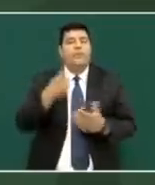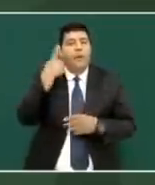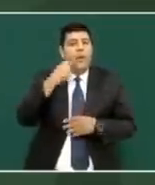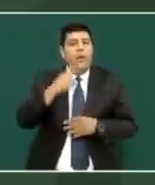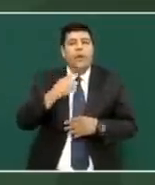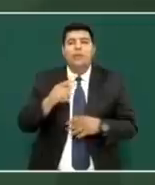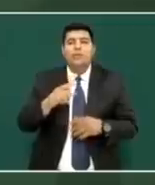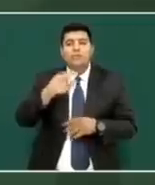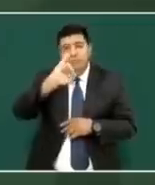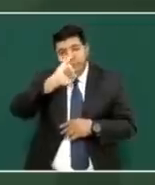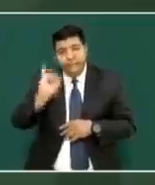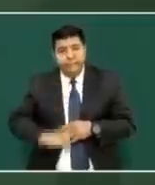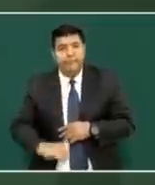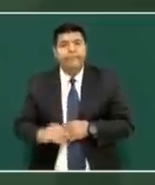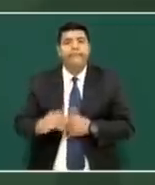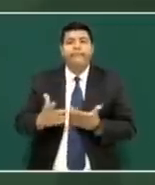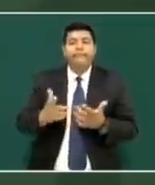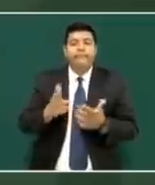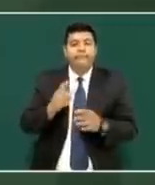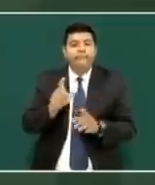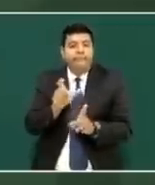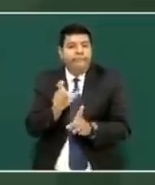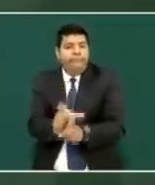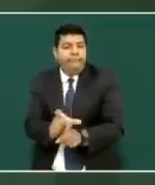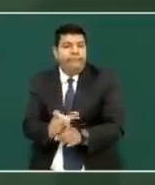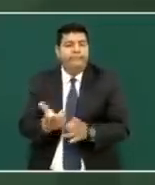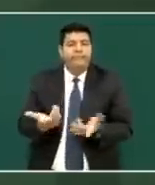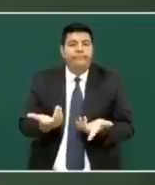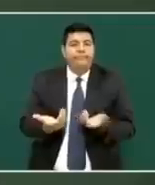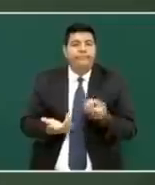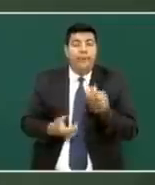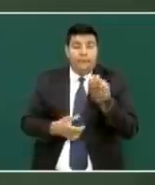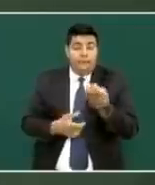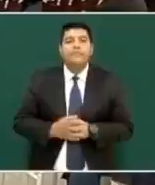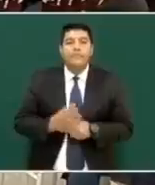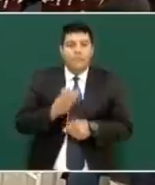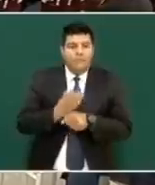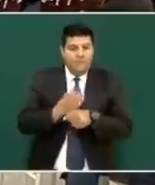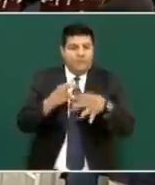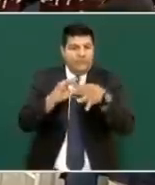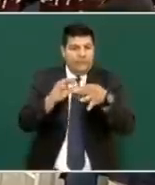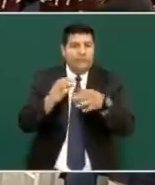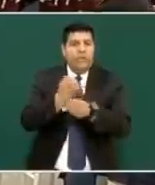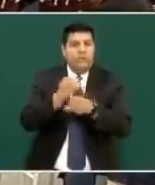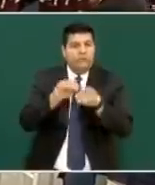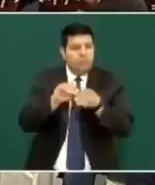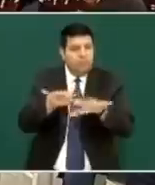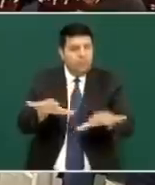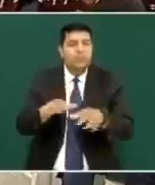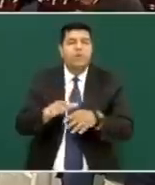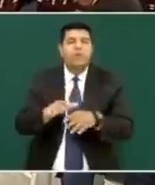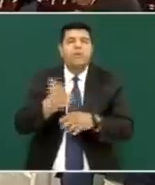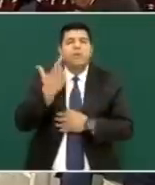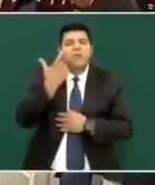en el ejército y necesitamos un elemento